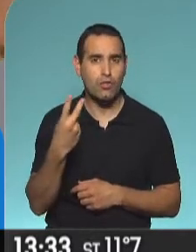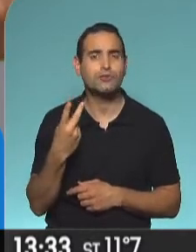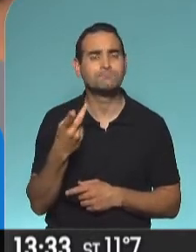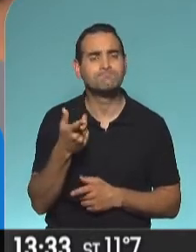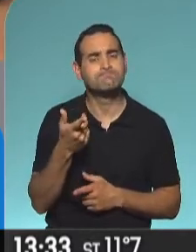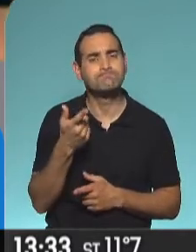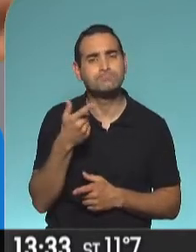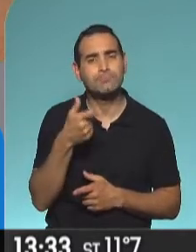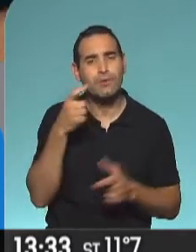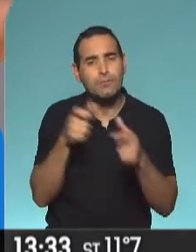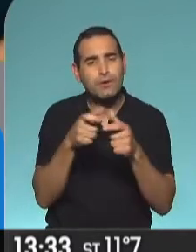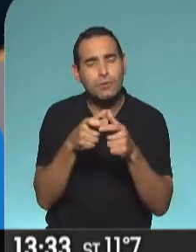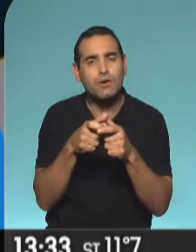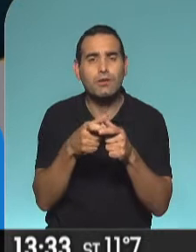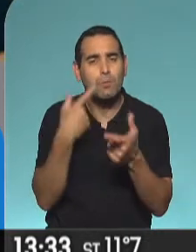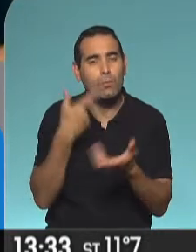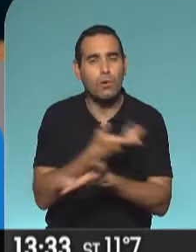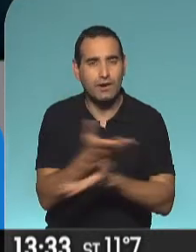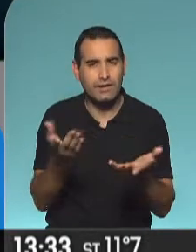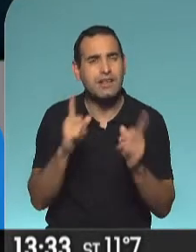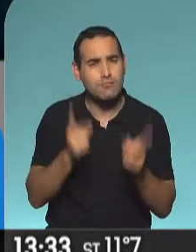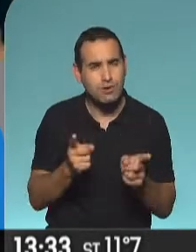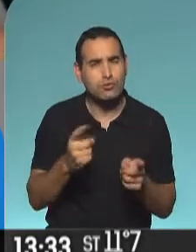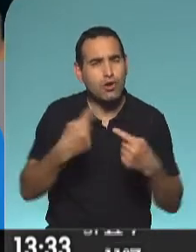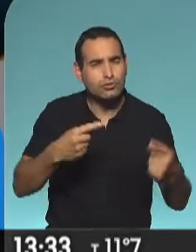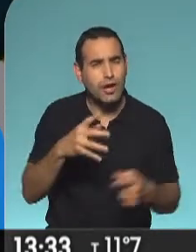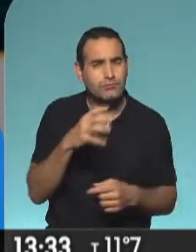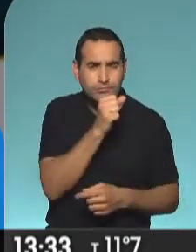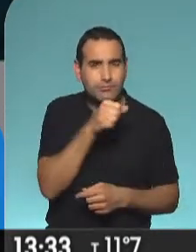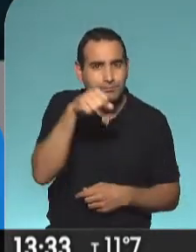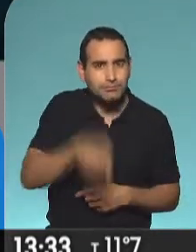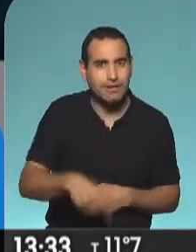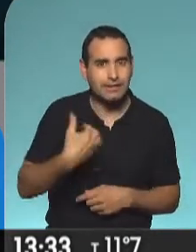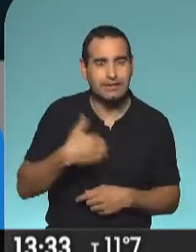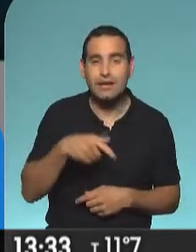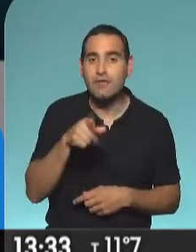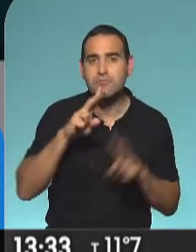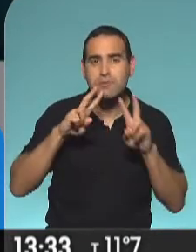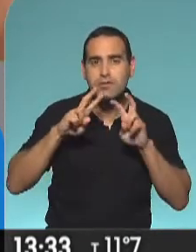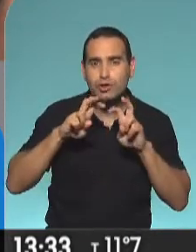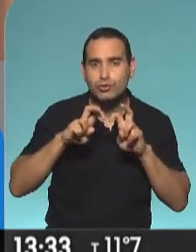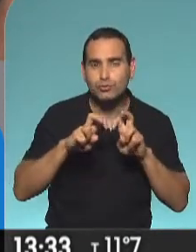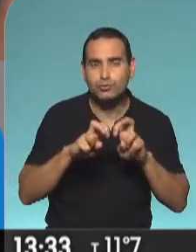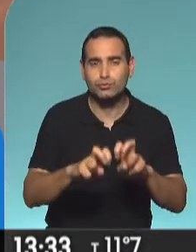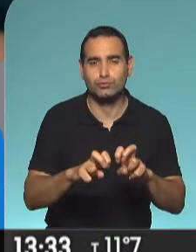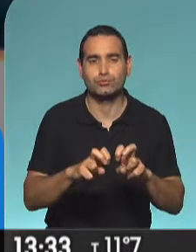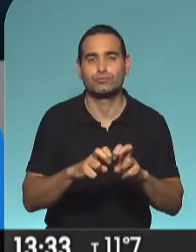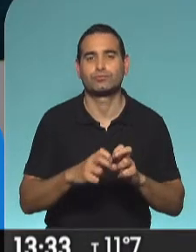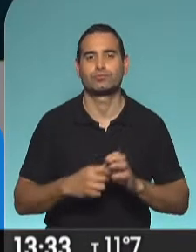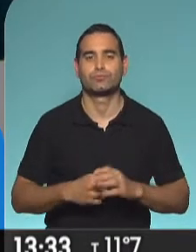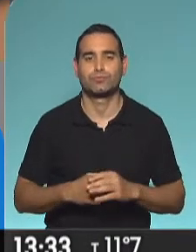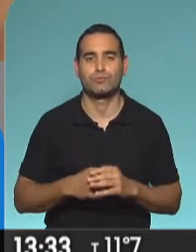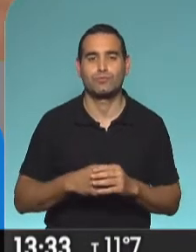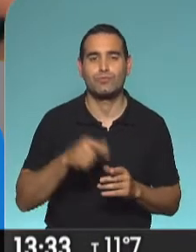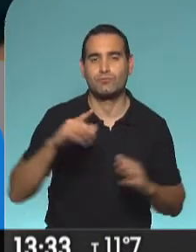que muestra lo que ocurre. También hay misterios aquí, los que van desde estar investigando mucho de la base a la cumbre de